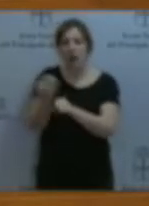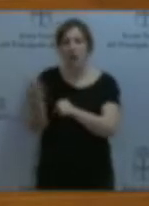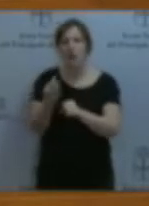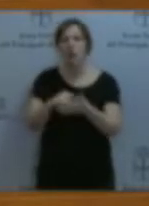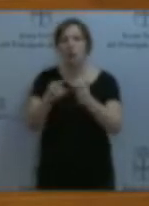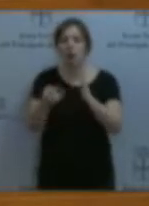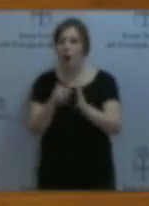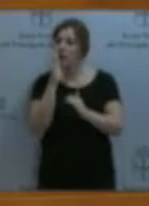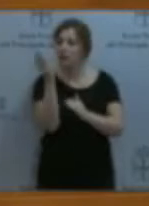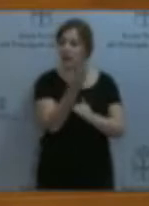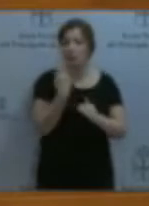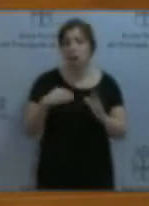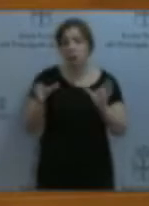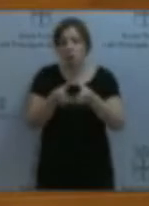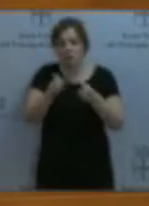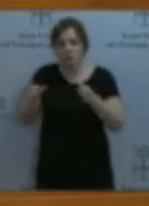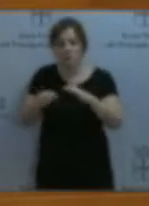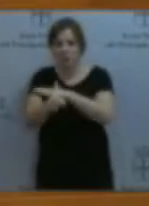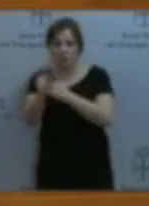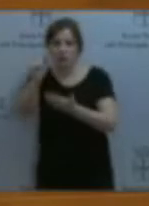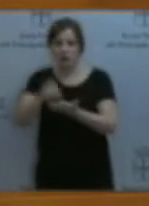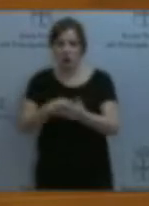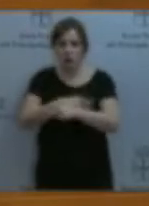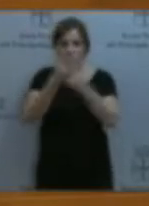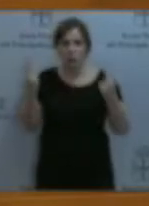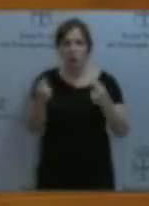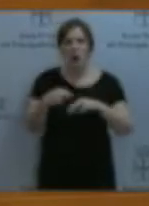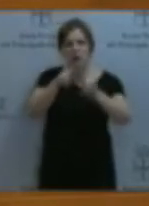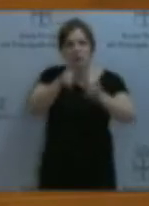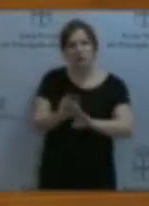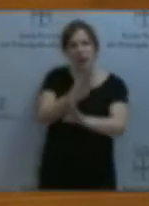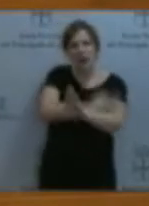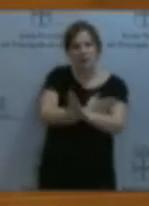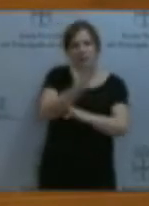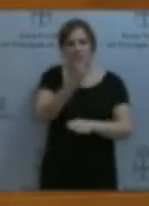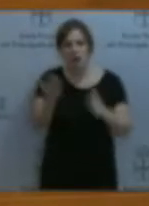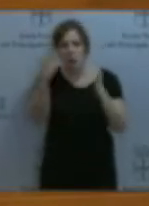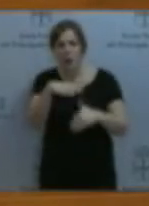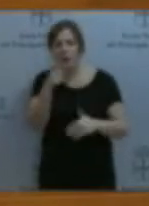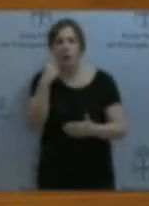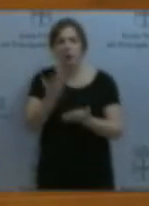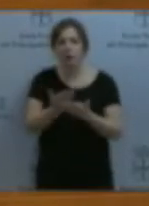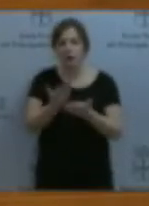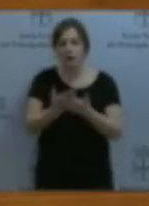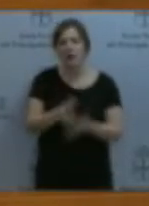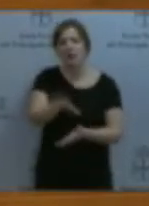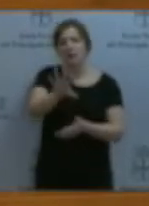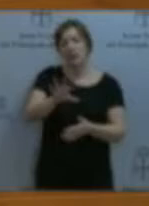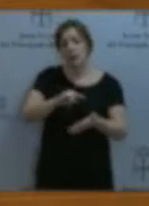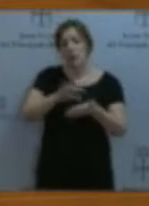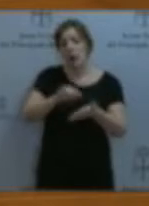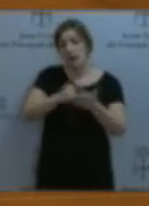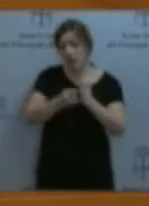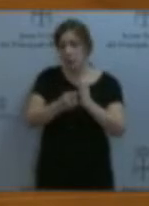adecuada dotación de plantillas públicas. No realiza un análisis previo y riguroso que justifique la elección de este sistema de gestión frente a